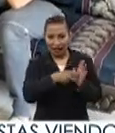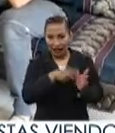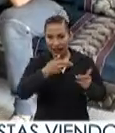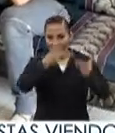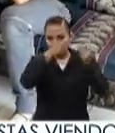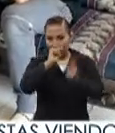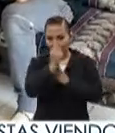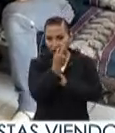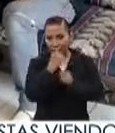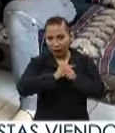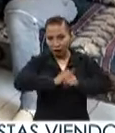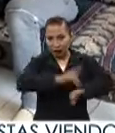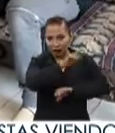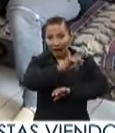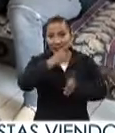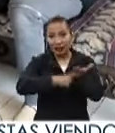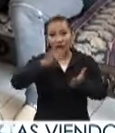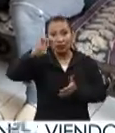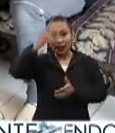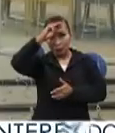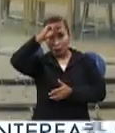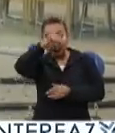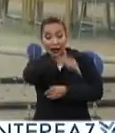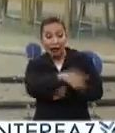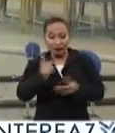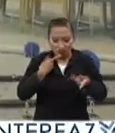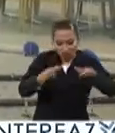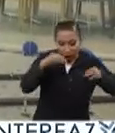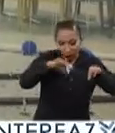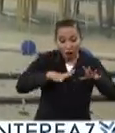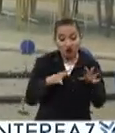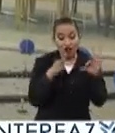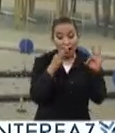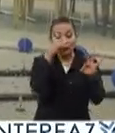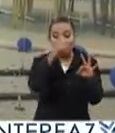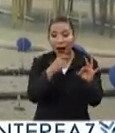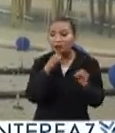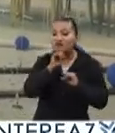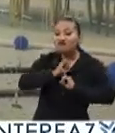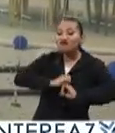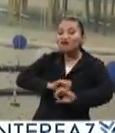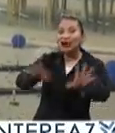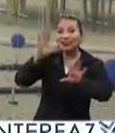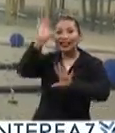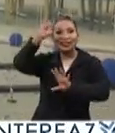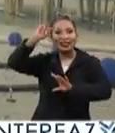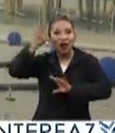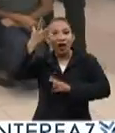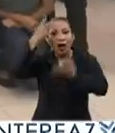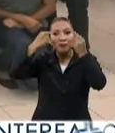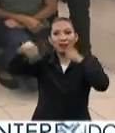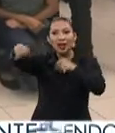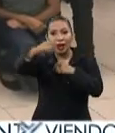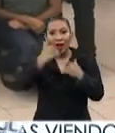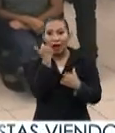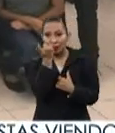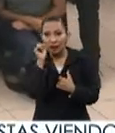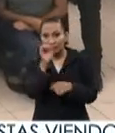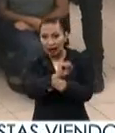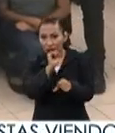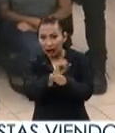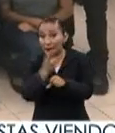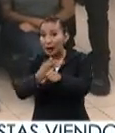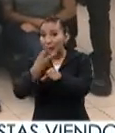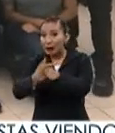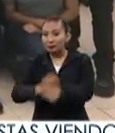Negocios y Tecnologías de la Información del TEC de Monterrey, que creó una fundación para promover el aprendizaje de ciencia y tecnología entre alumnos de